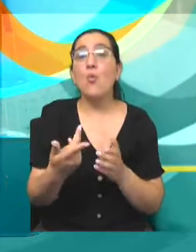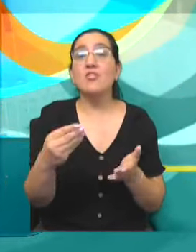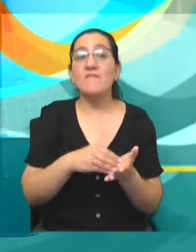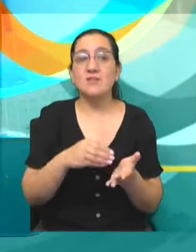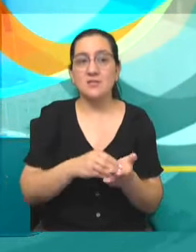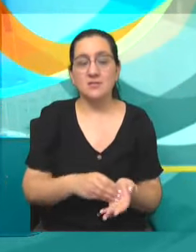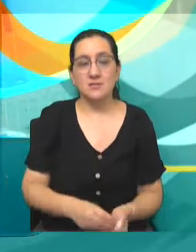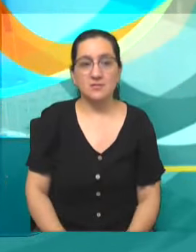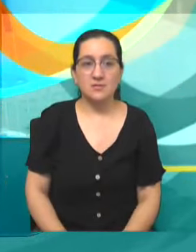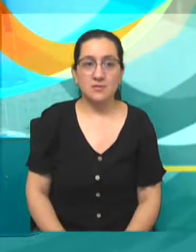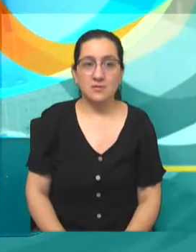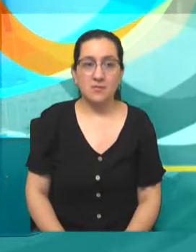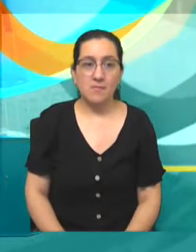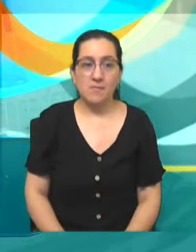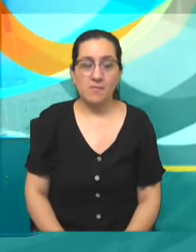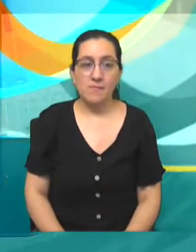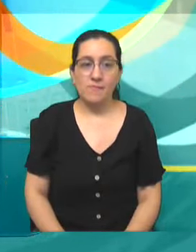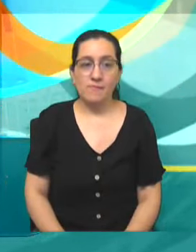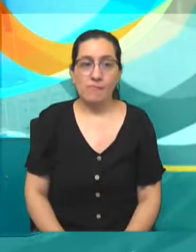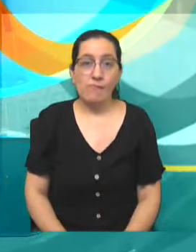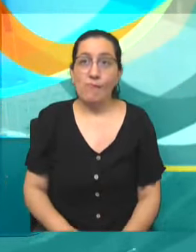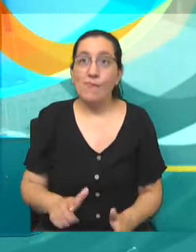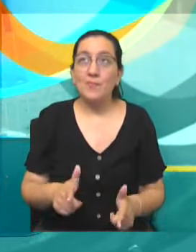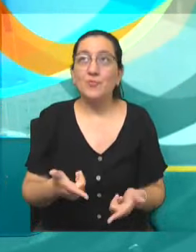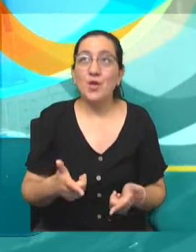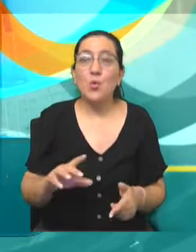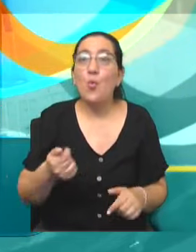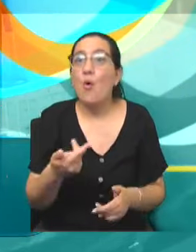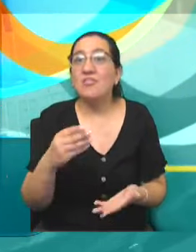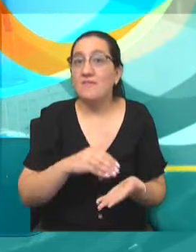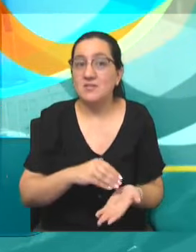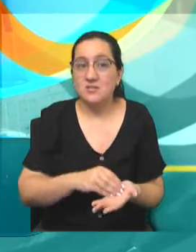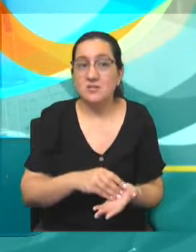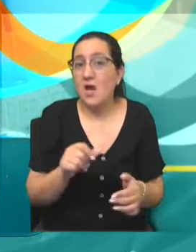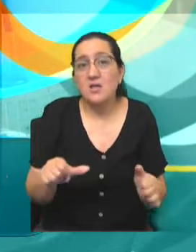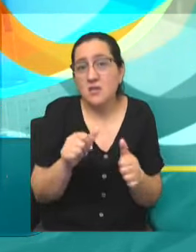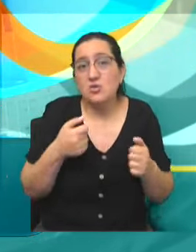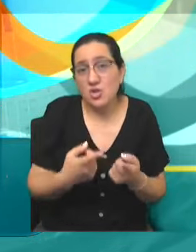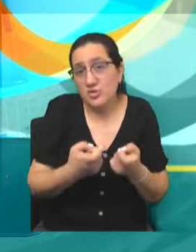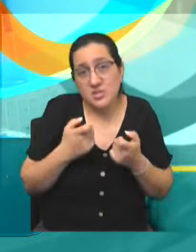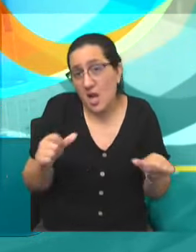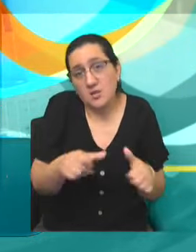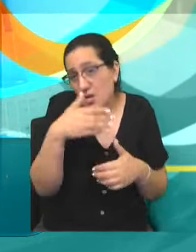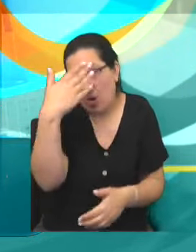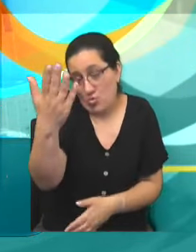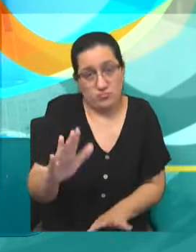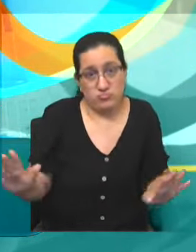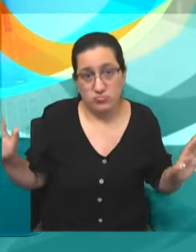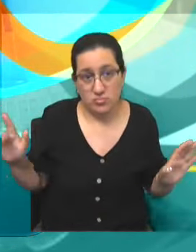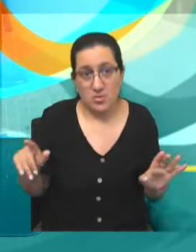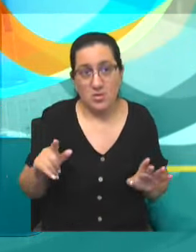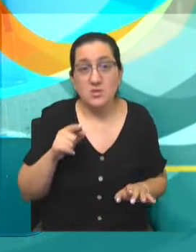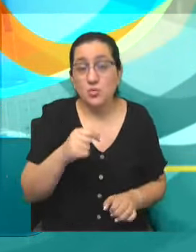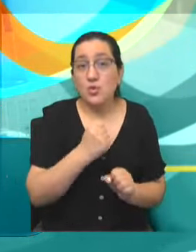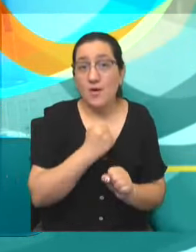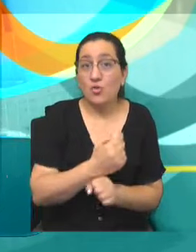diría que no hay una dinámica propuesta de cuántas veces tendría que hacerlo. Hacelo las veces que lo necesites, hacelo las veces que tu trabajo te